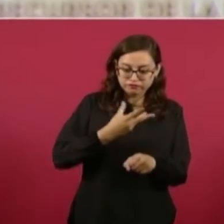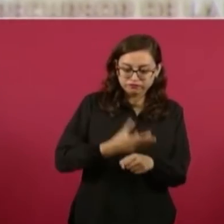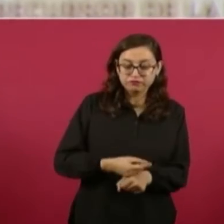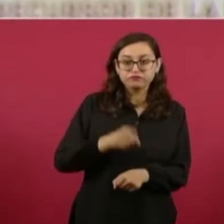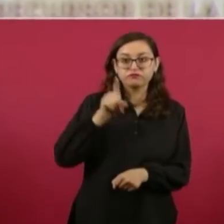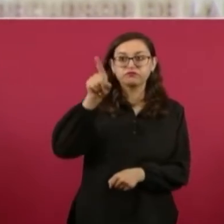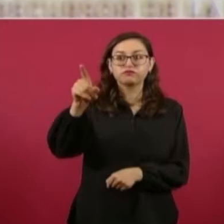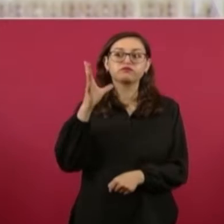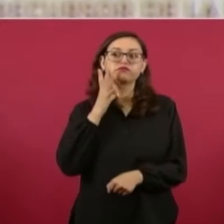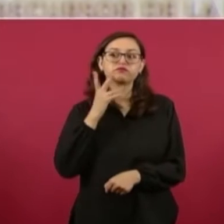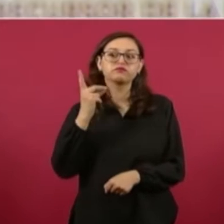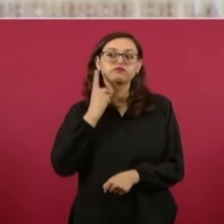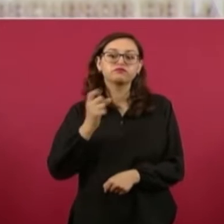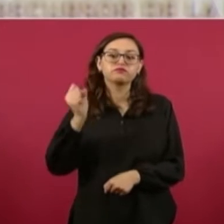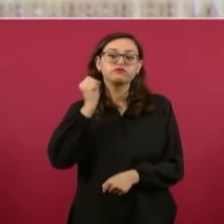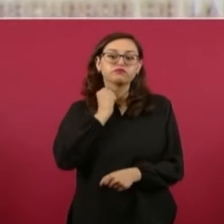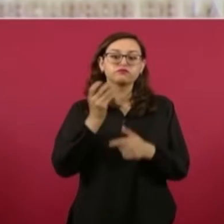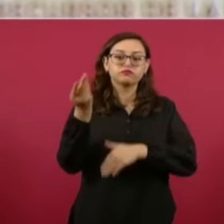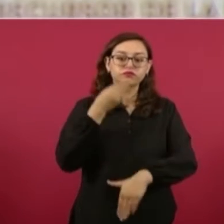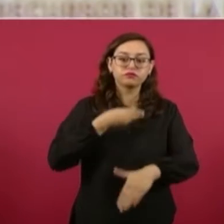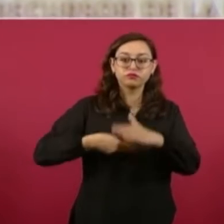llamado horario de verano.